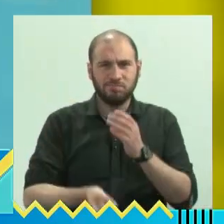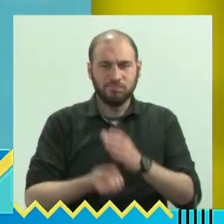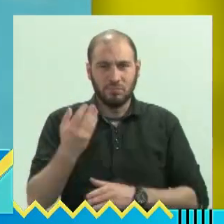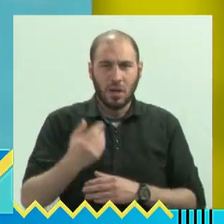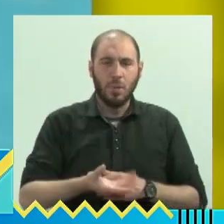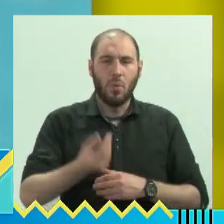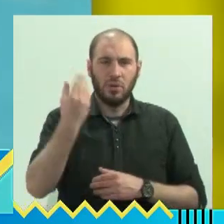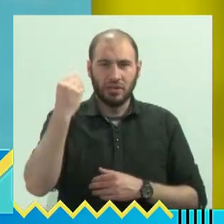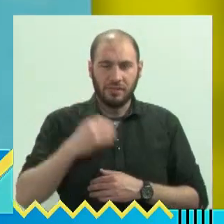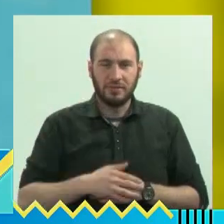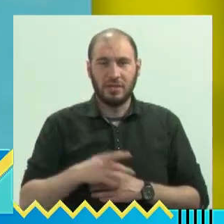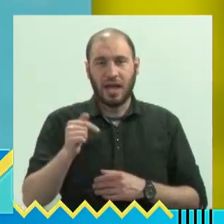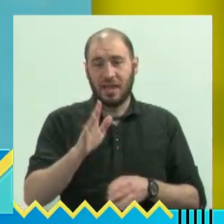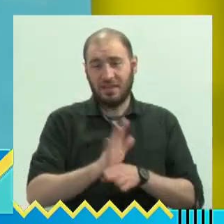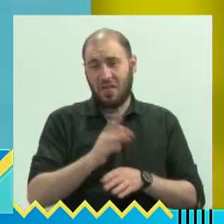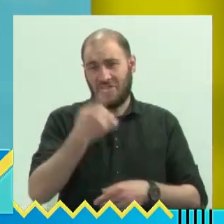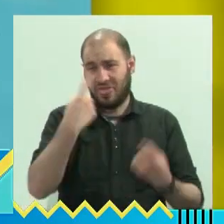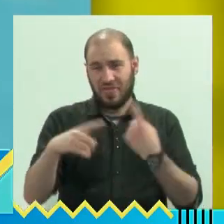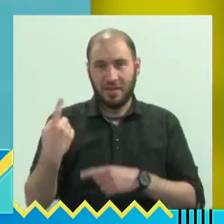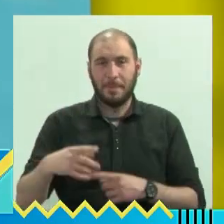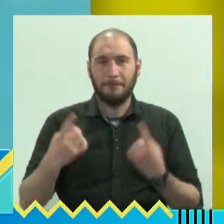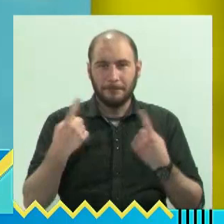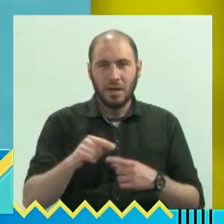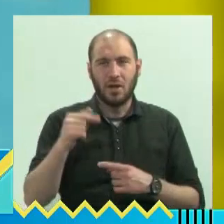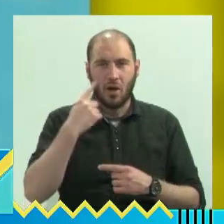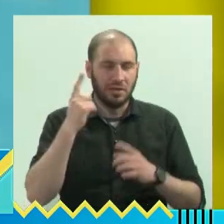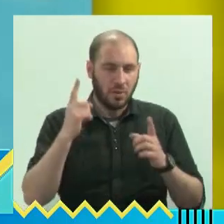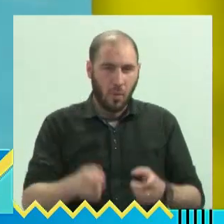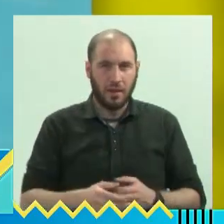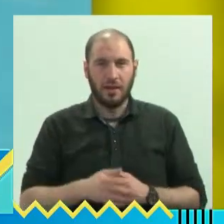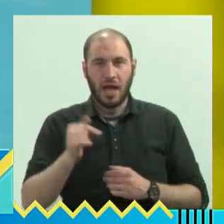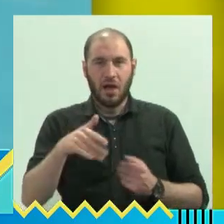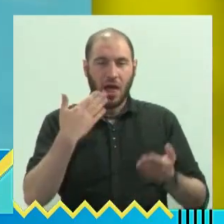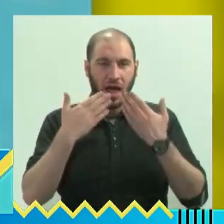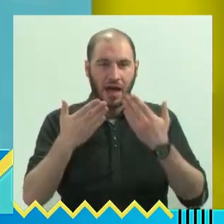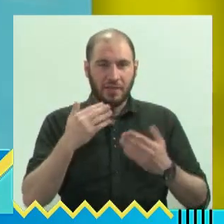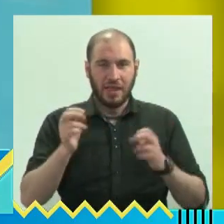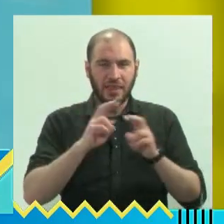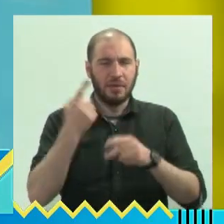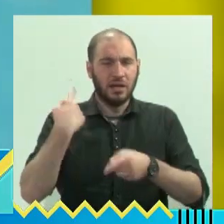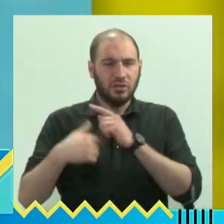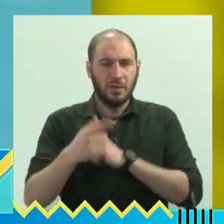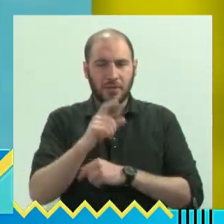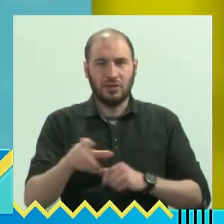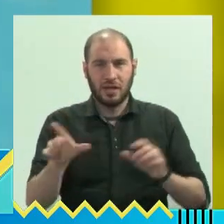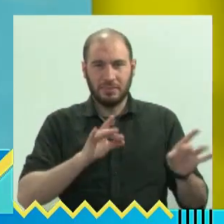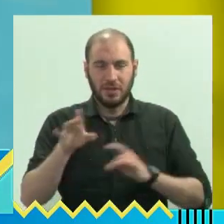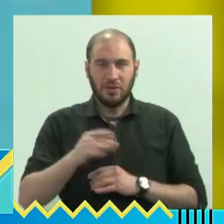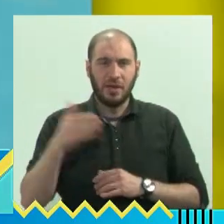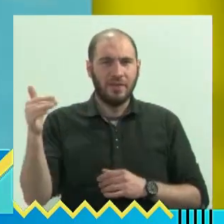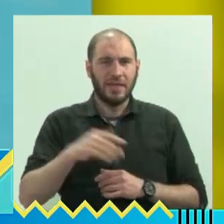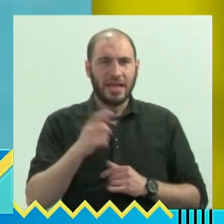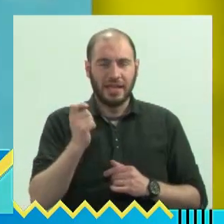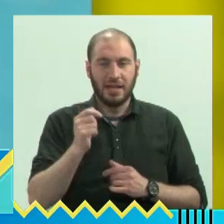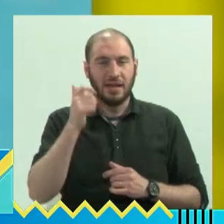que muchas veces hasta tienen distintas versiones, pero el nombre lo vamos a conocer igual. Vamos a hablar de estas historias con nuestros invitados. Está con